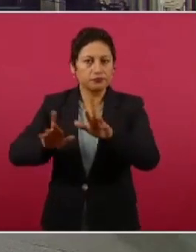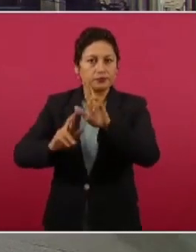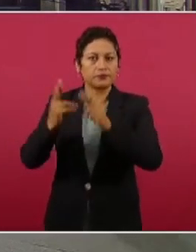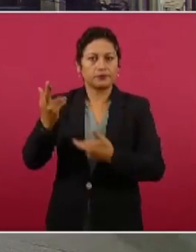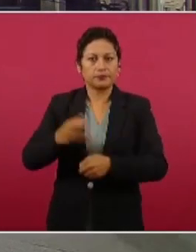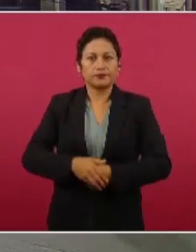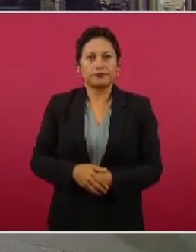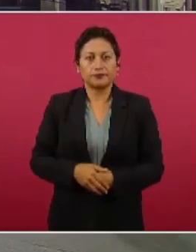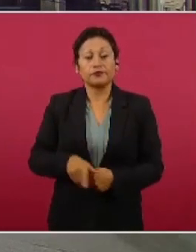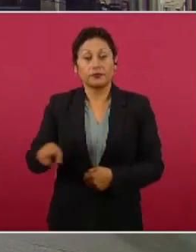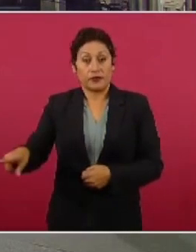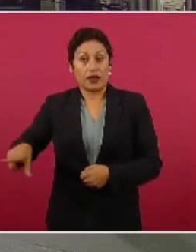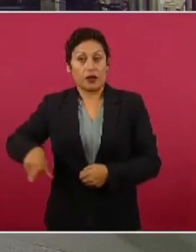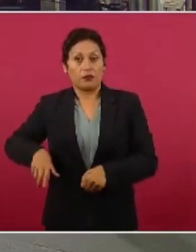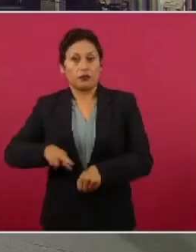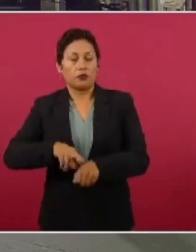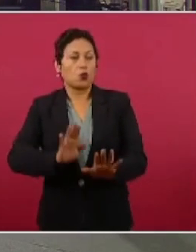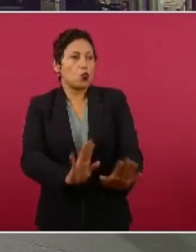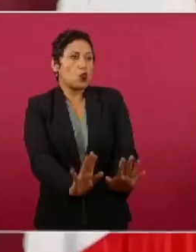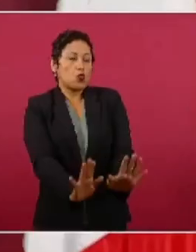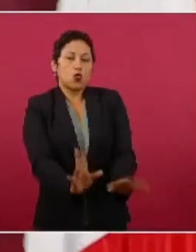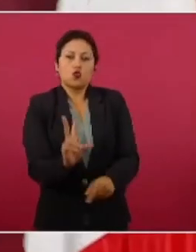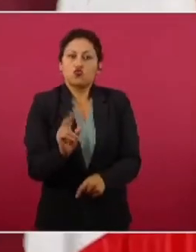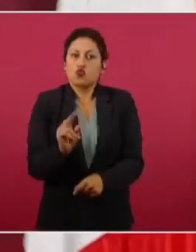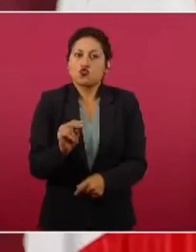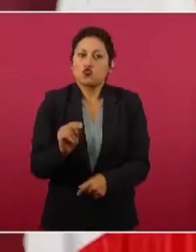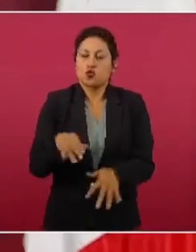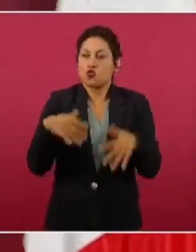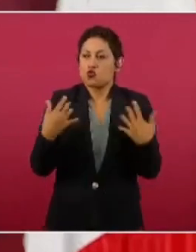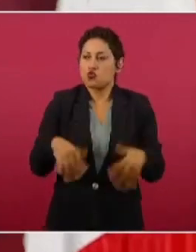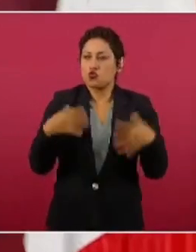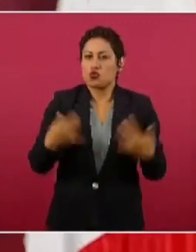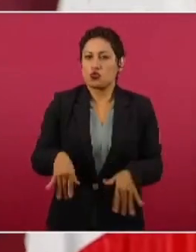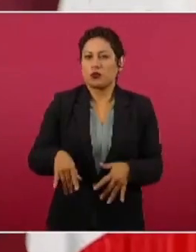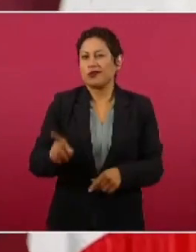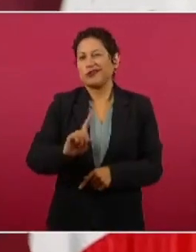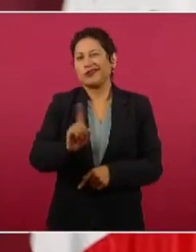no, va a ser un escándalo. Les voy a mandar un juez